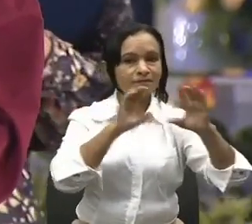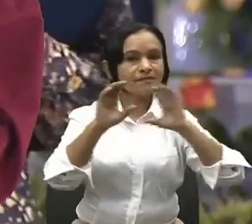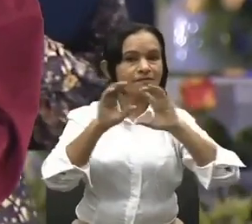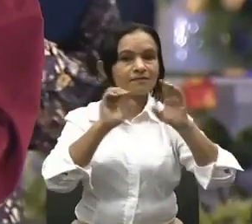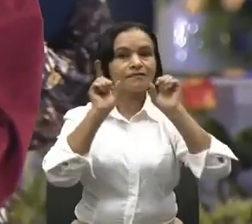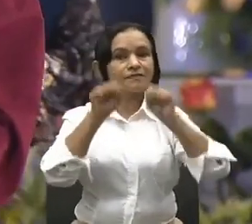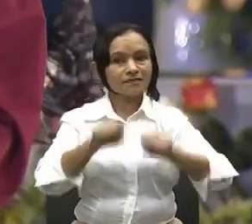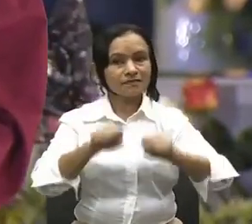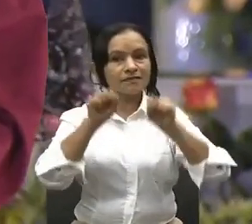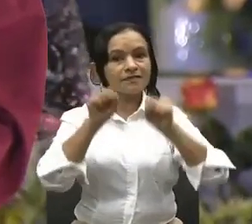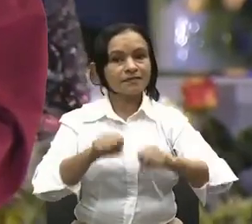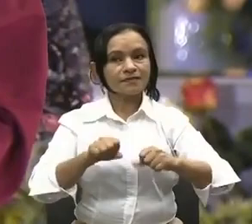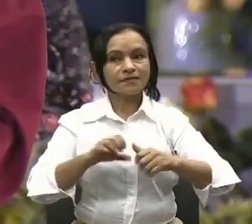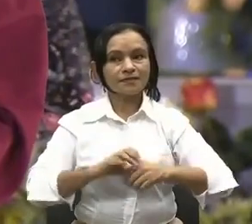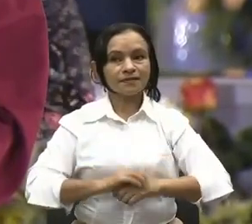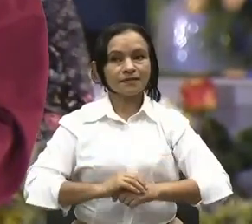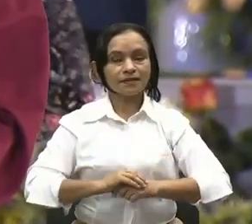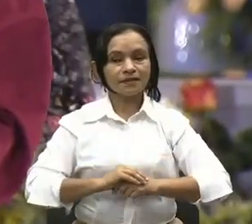Y